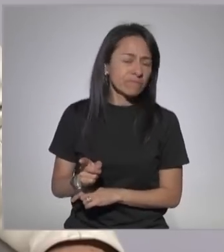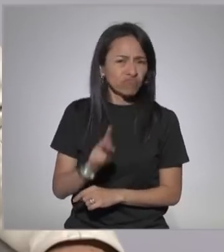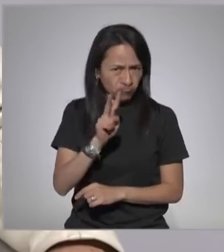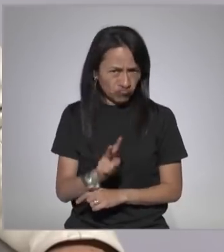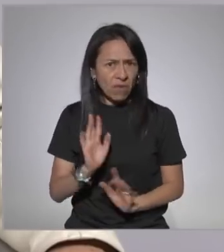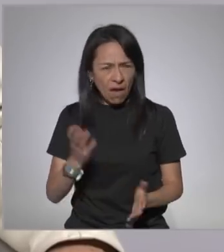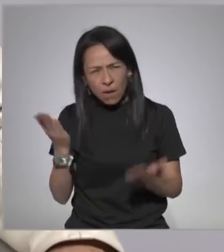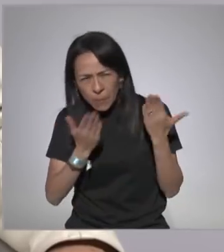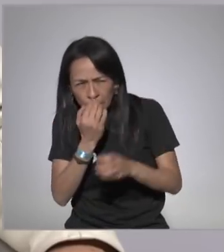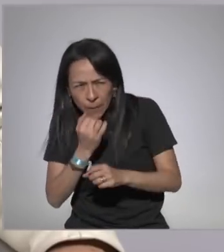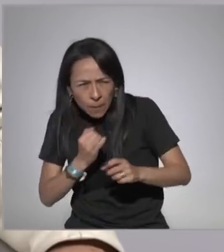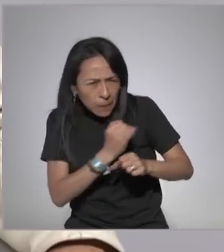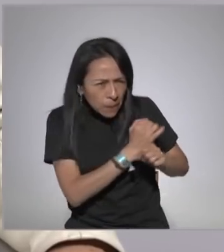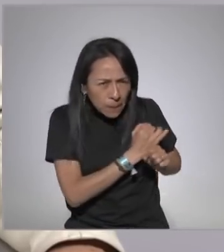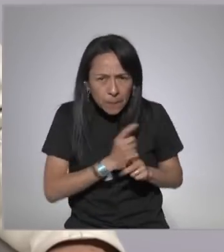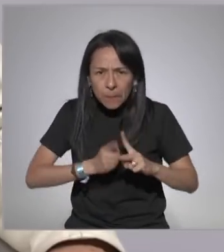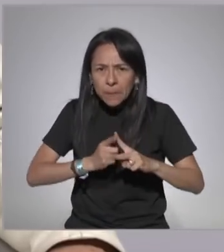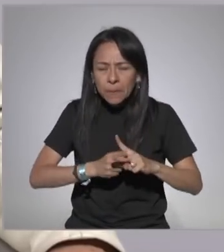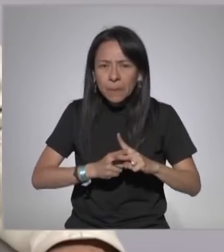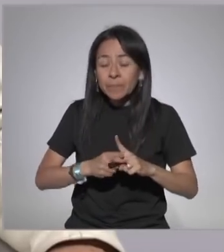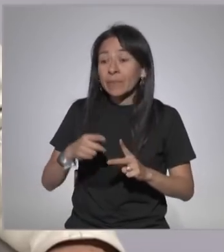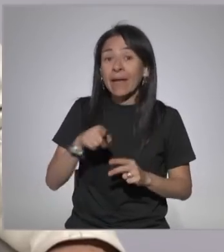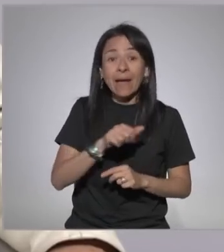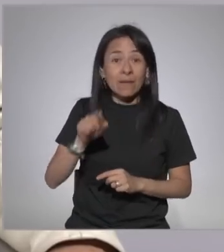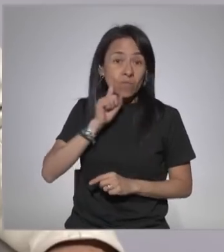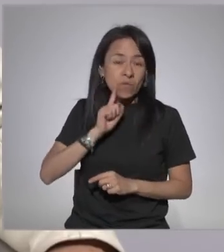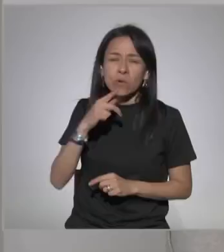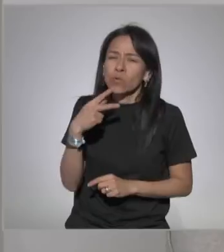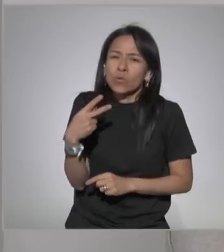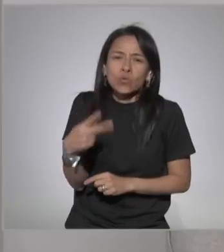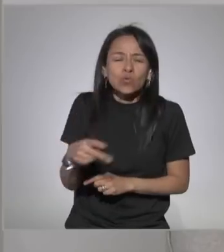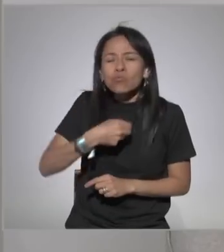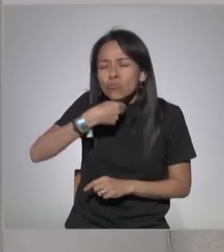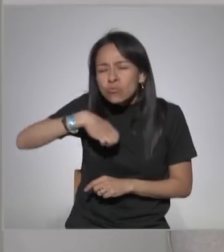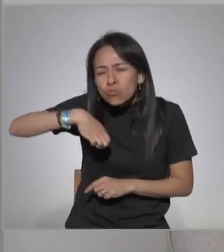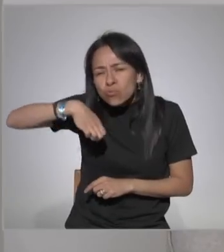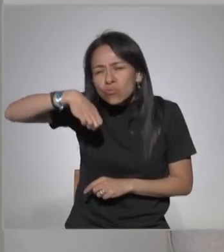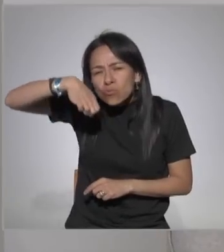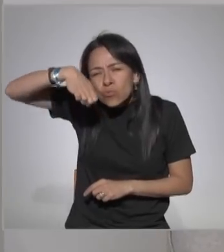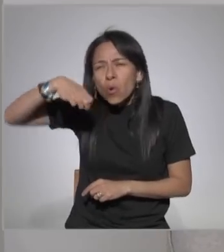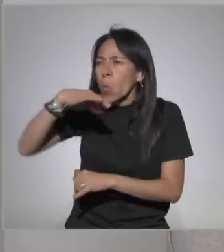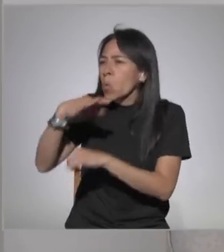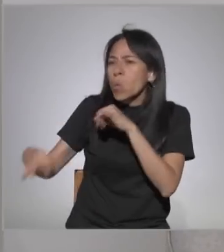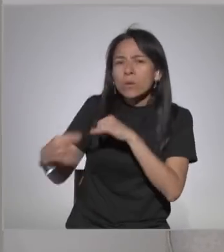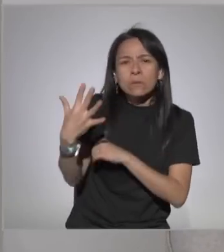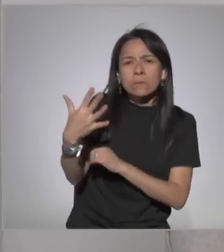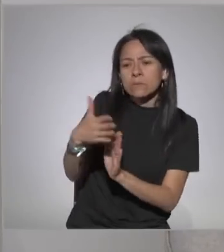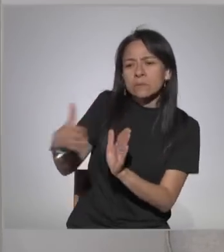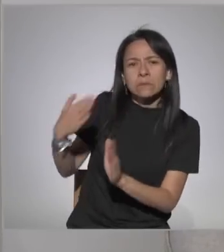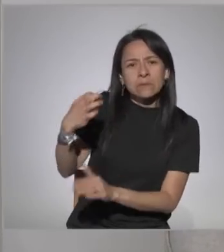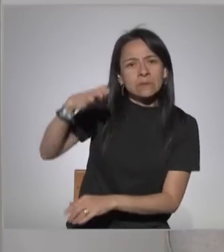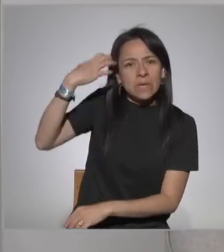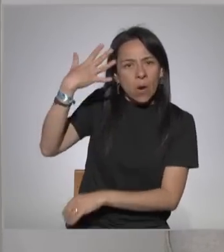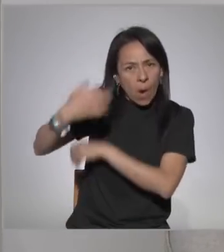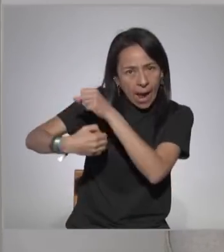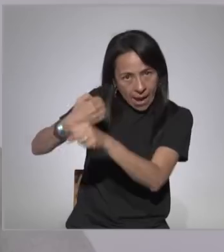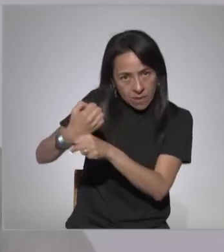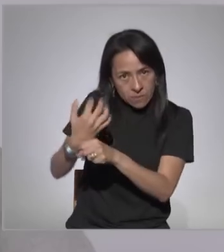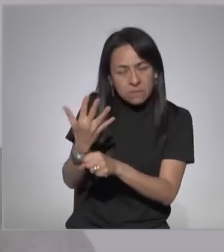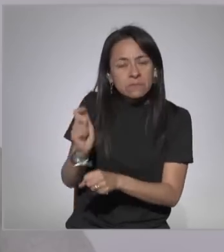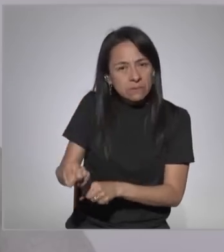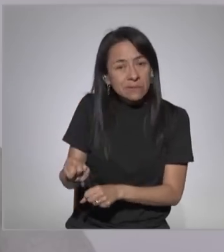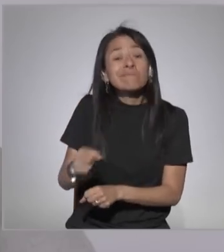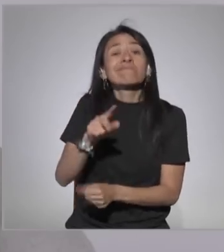últimos 5 años de las mujeres que envejecen probablemente estén en una situación